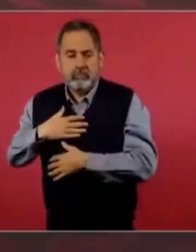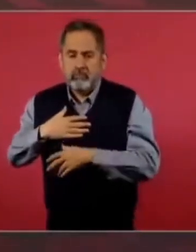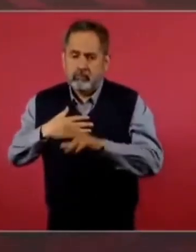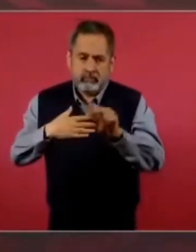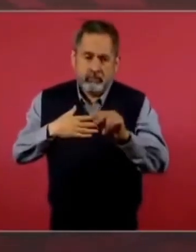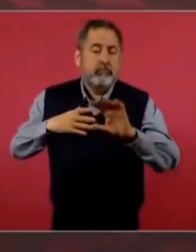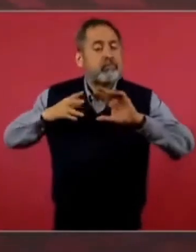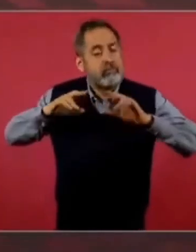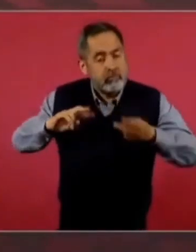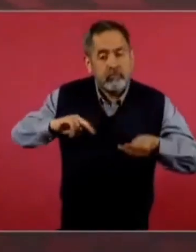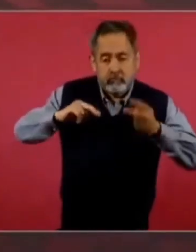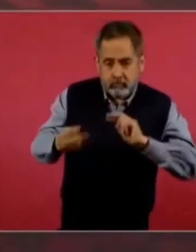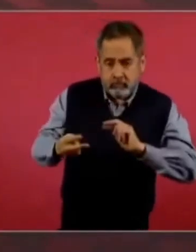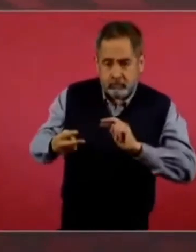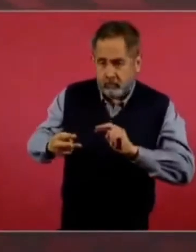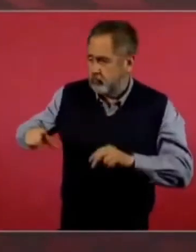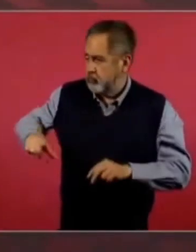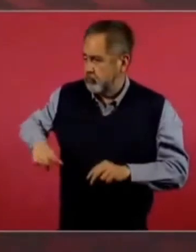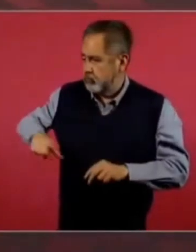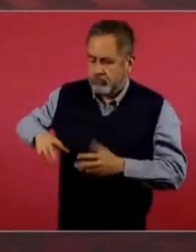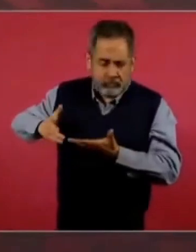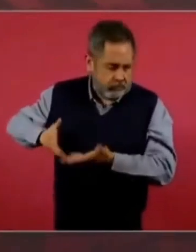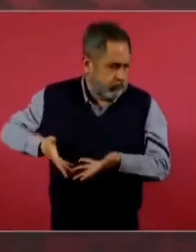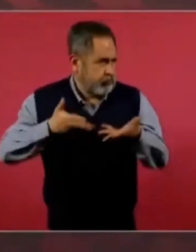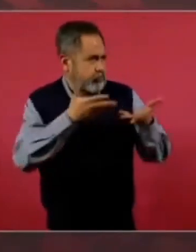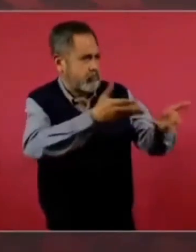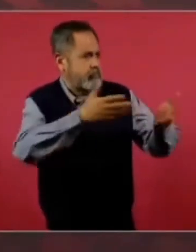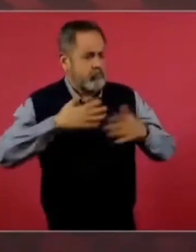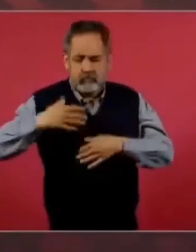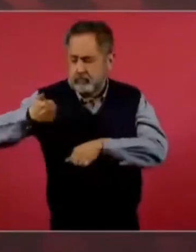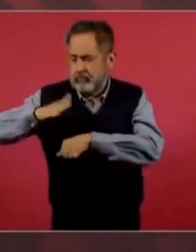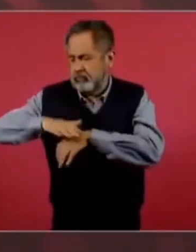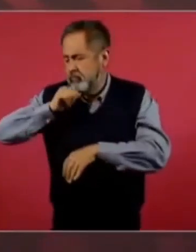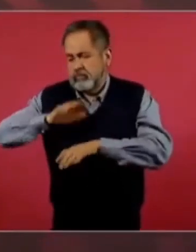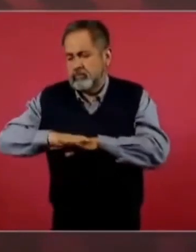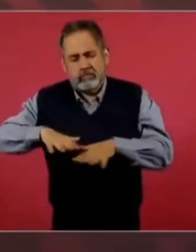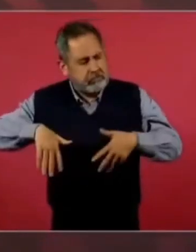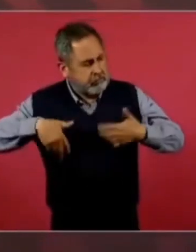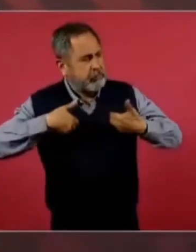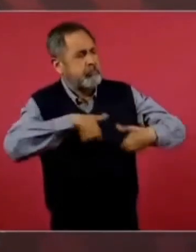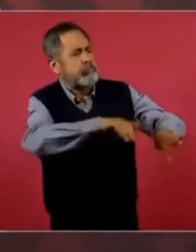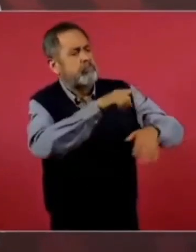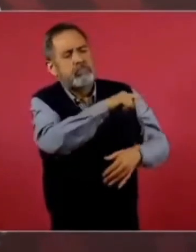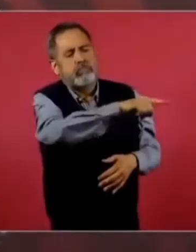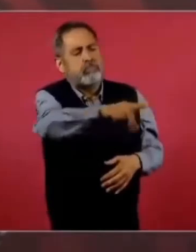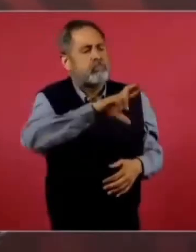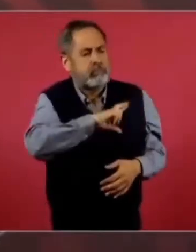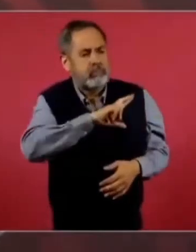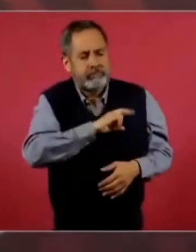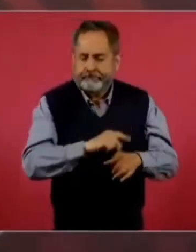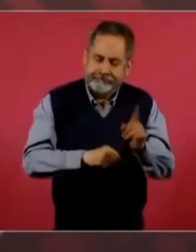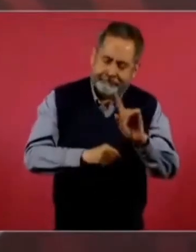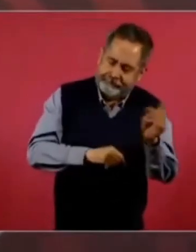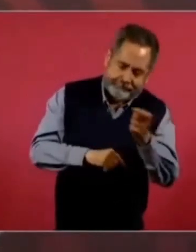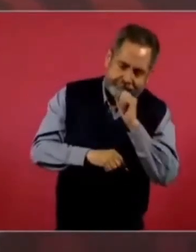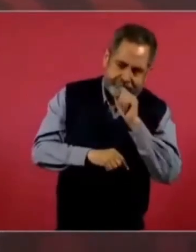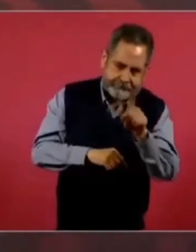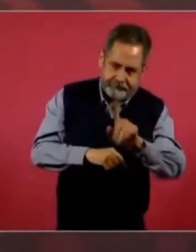No, eso no. Esa es como la libertad del zorro en el gallinero.